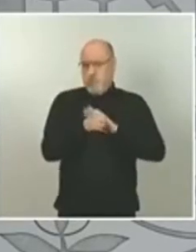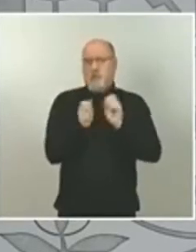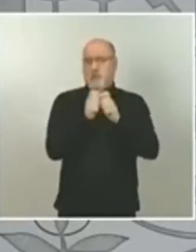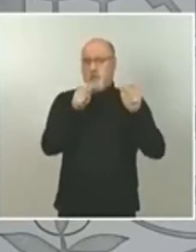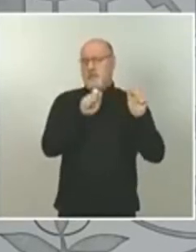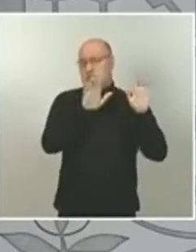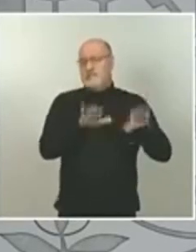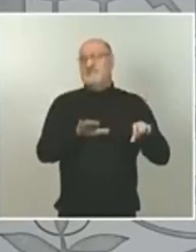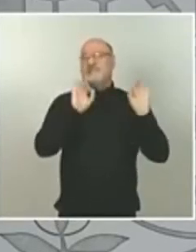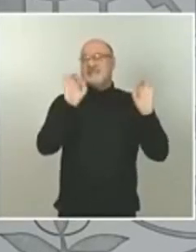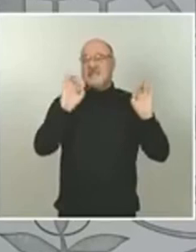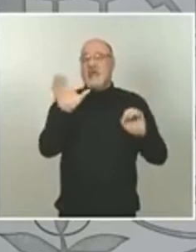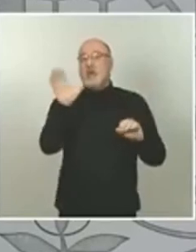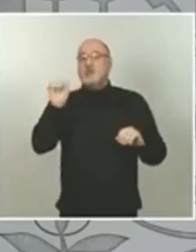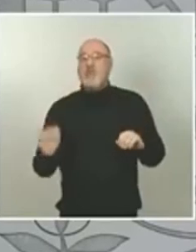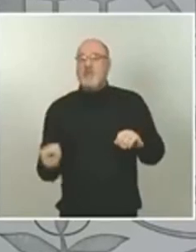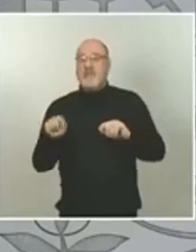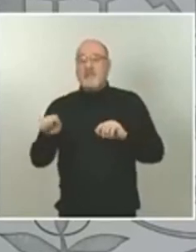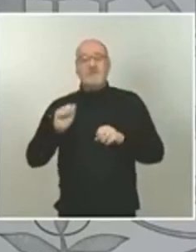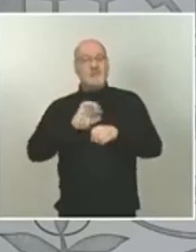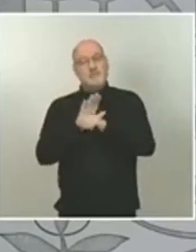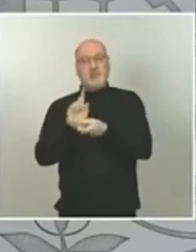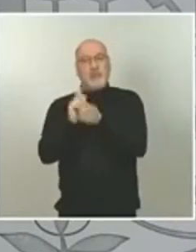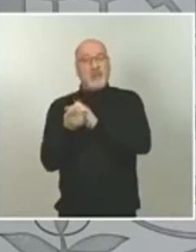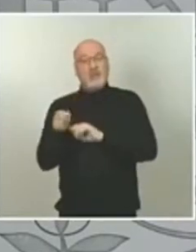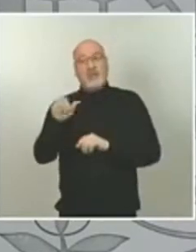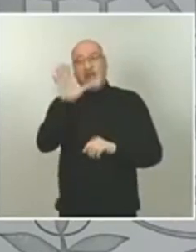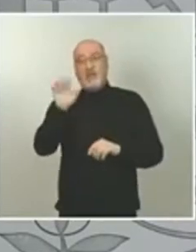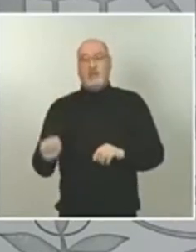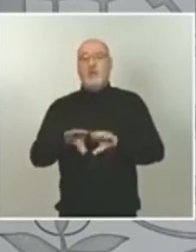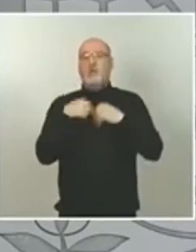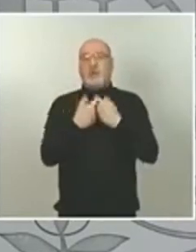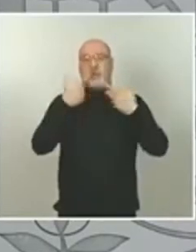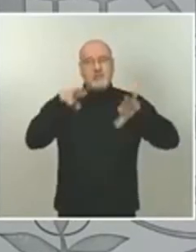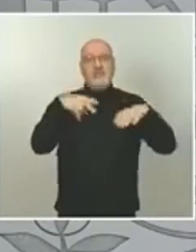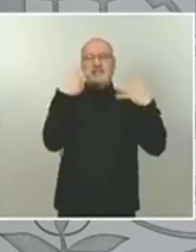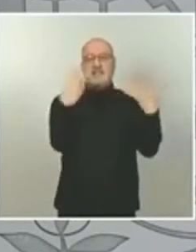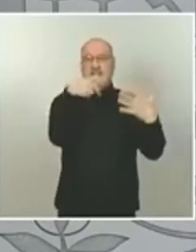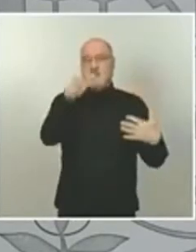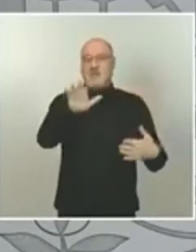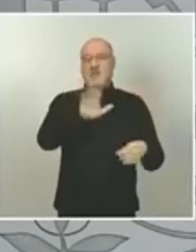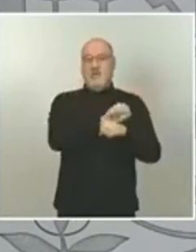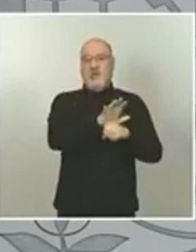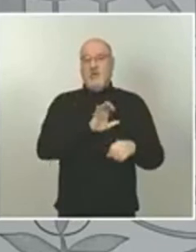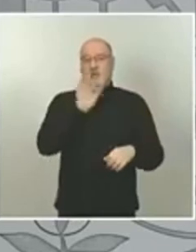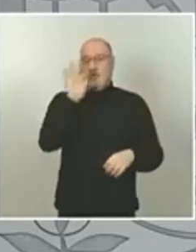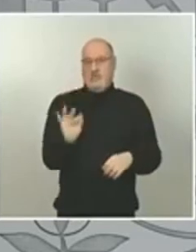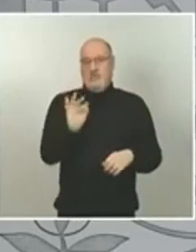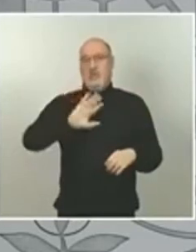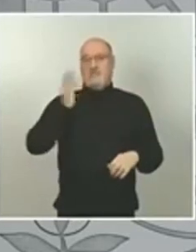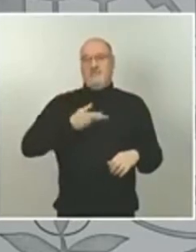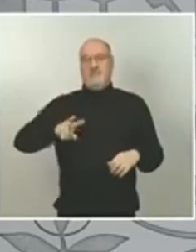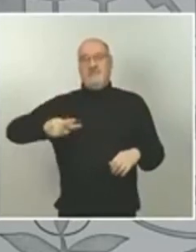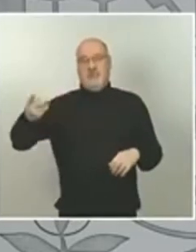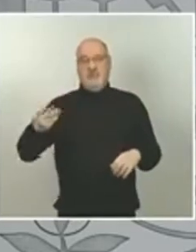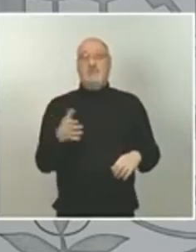variante sudafricana. Digamos que hay 7 casos positivos, algunos con transmisión secundaria. En relación a la